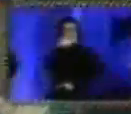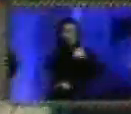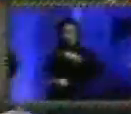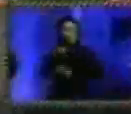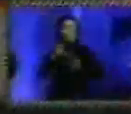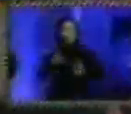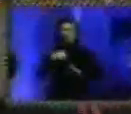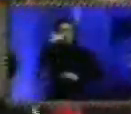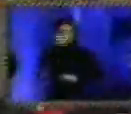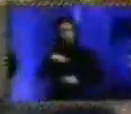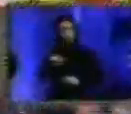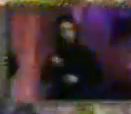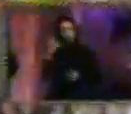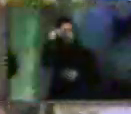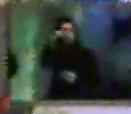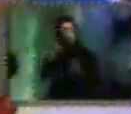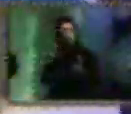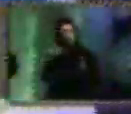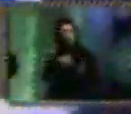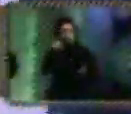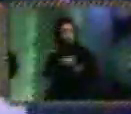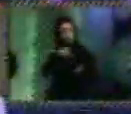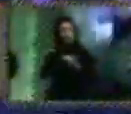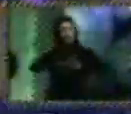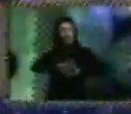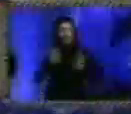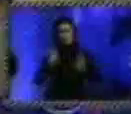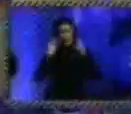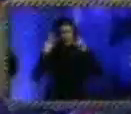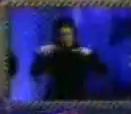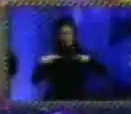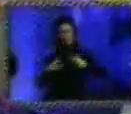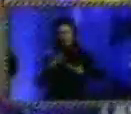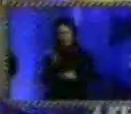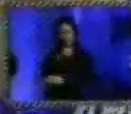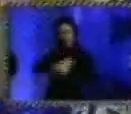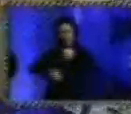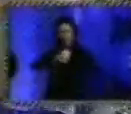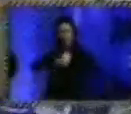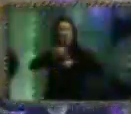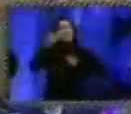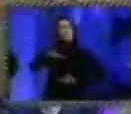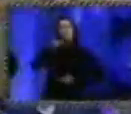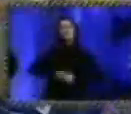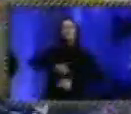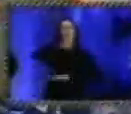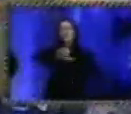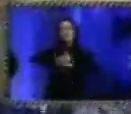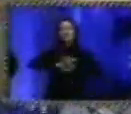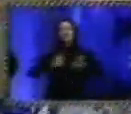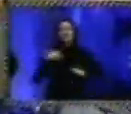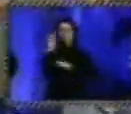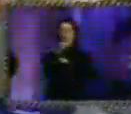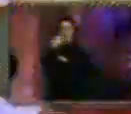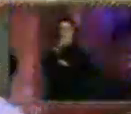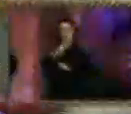Soy un chico muy exigente, la imagen es lo que vende, jamás dejo de cuidarme desde que vi a Brad